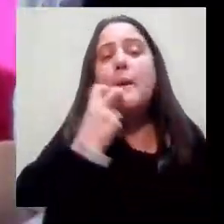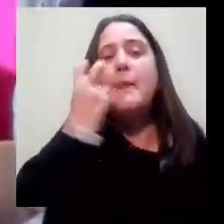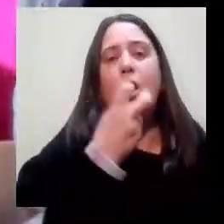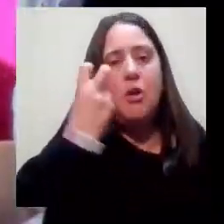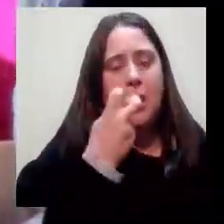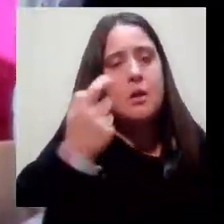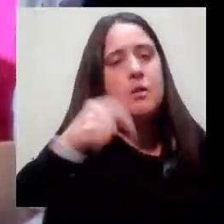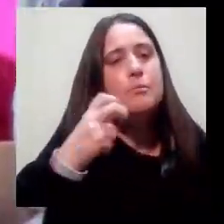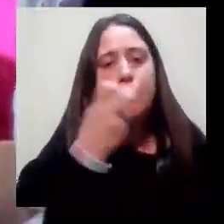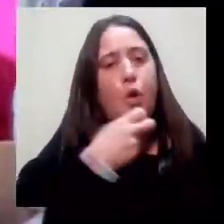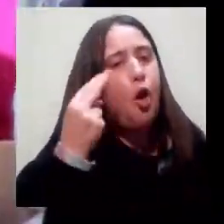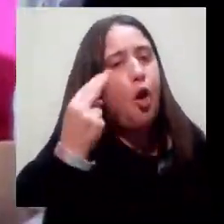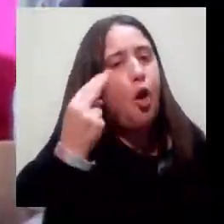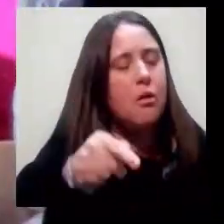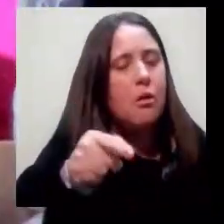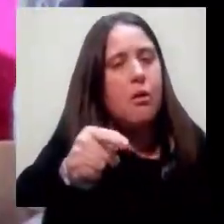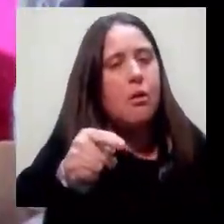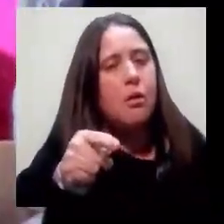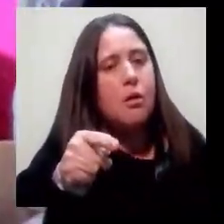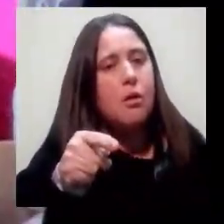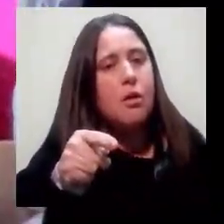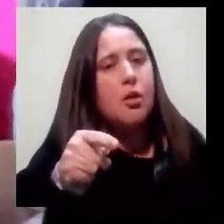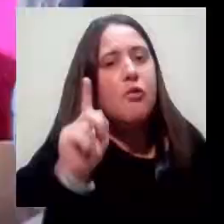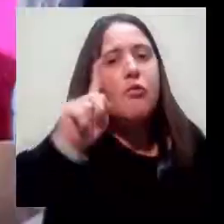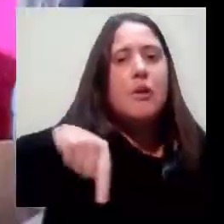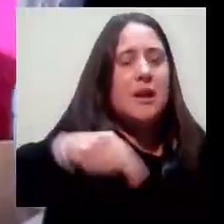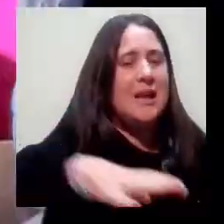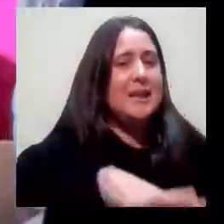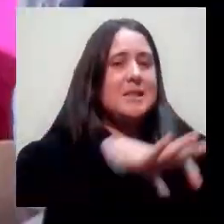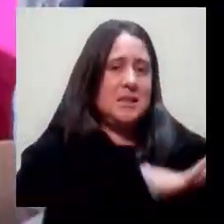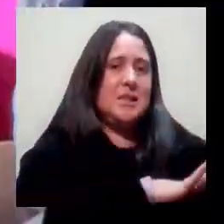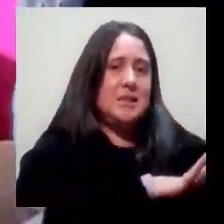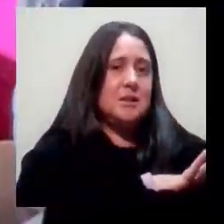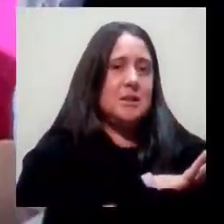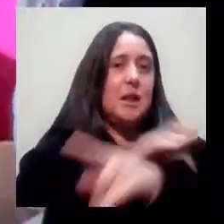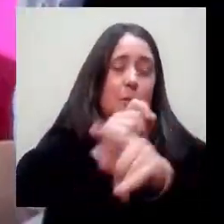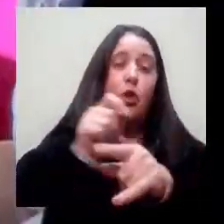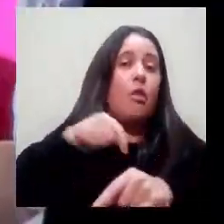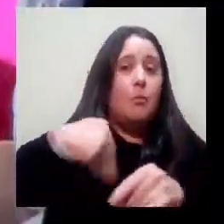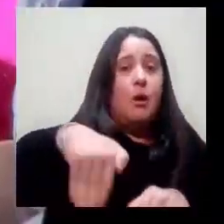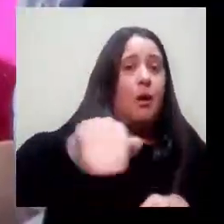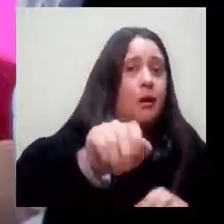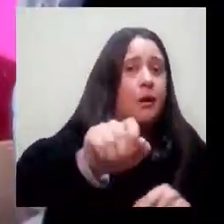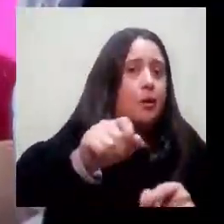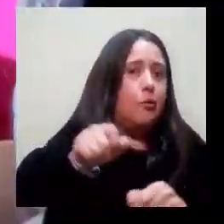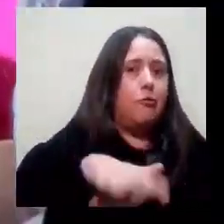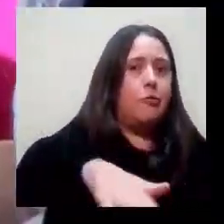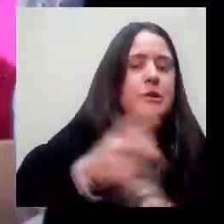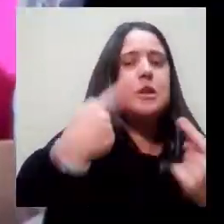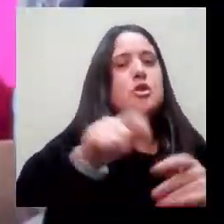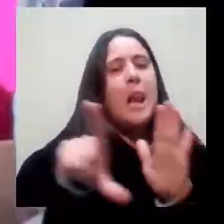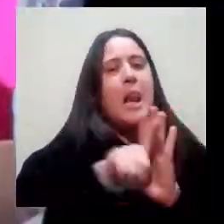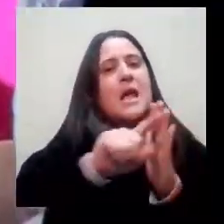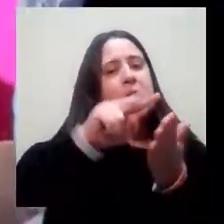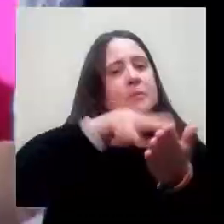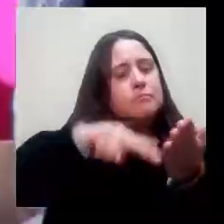problemas de oralidad que se dan en inicial van a impactar a esto. Entonces, la ley de alfabetización, ¿qué va a